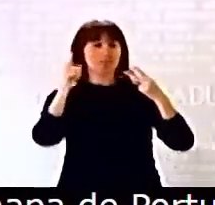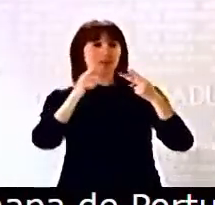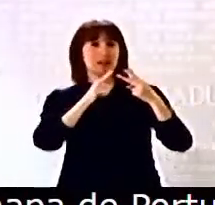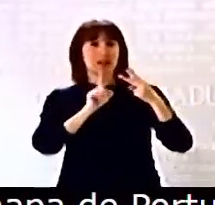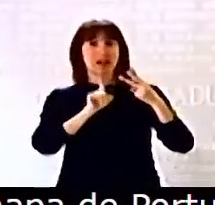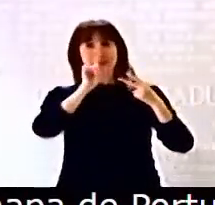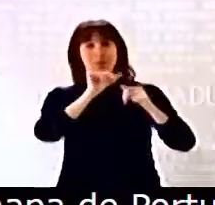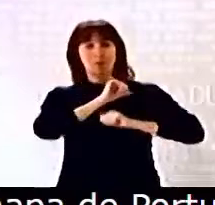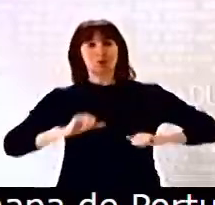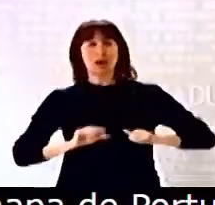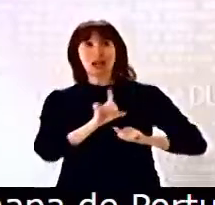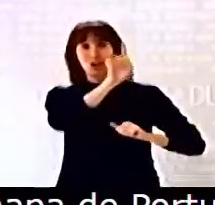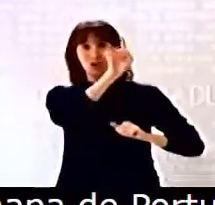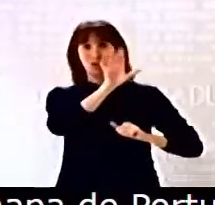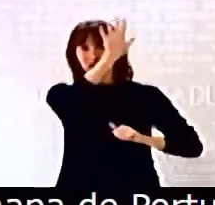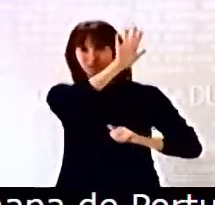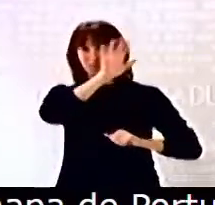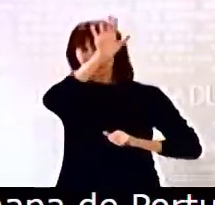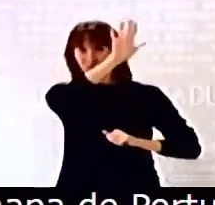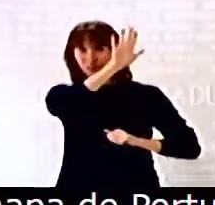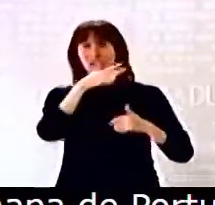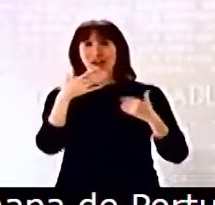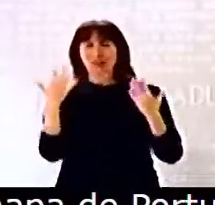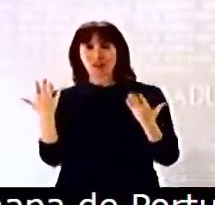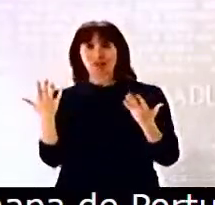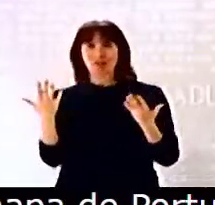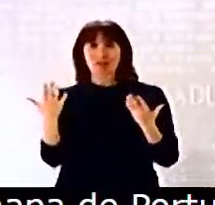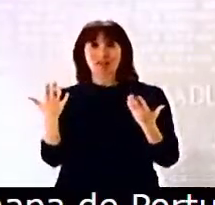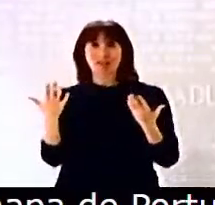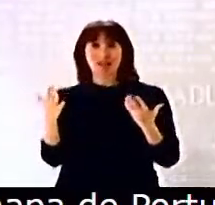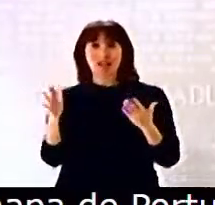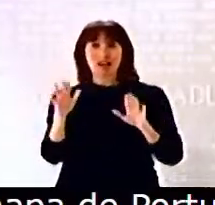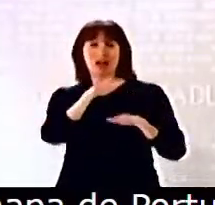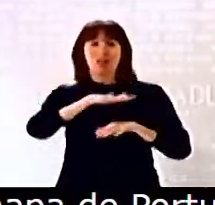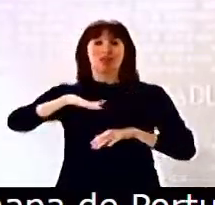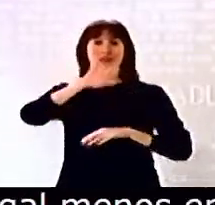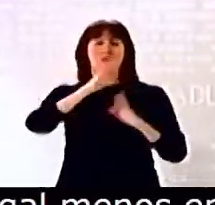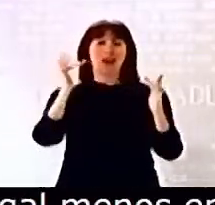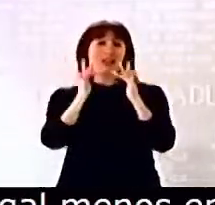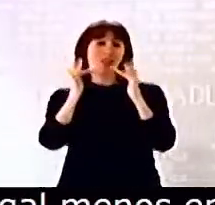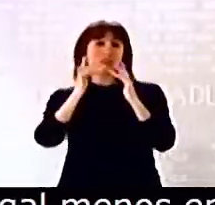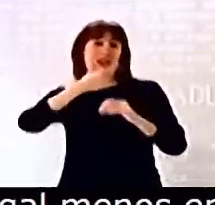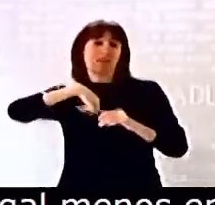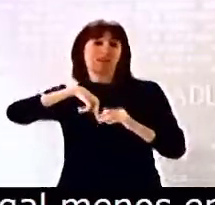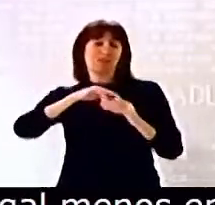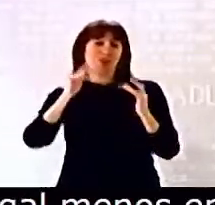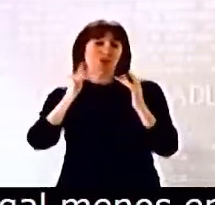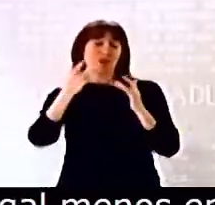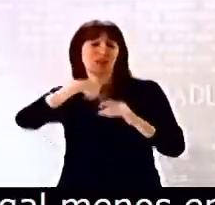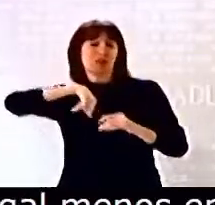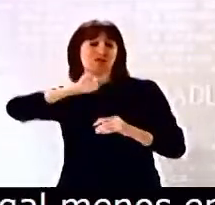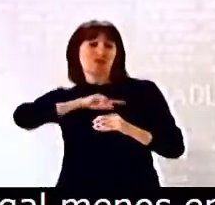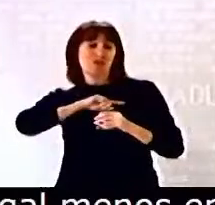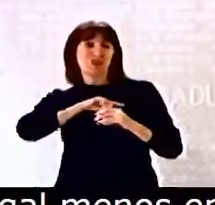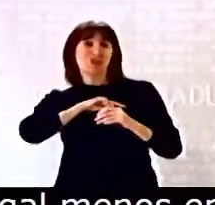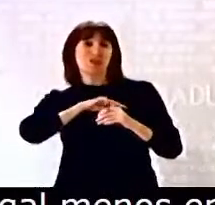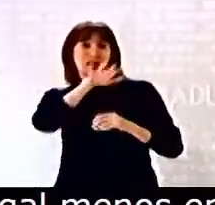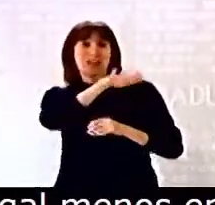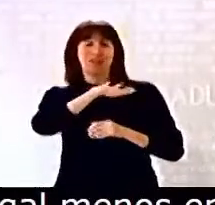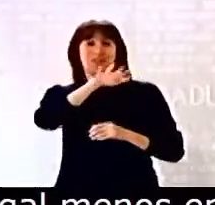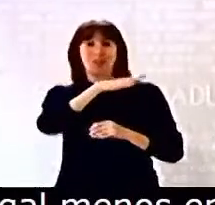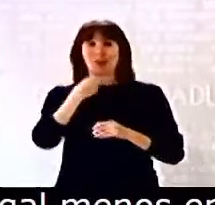norte de Portugal, menos en las regiones que están más pegadas a la raya